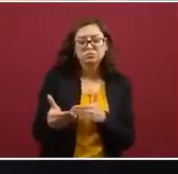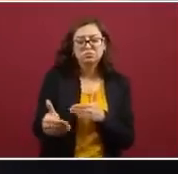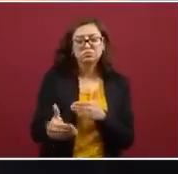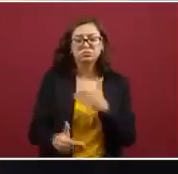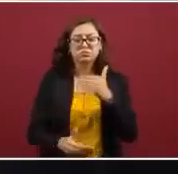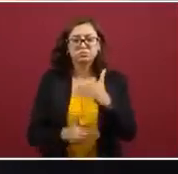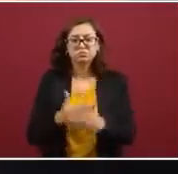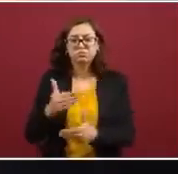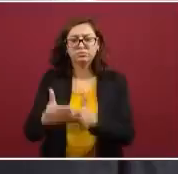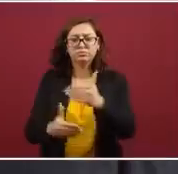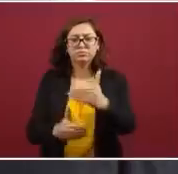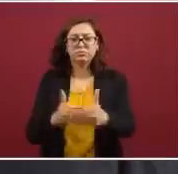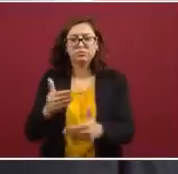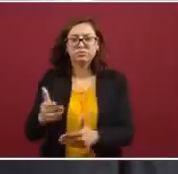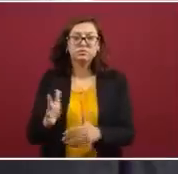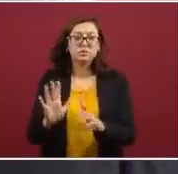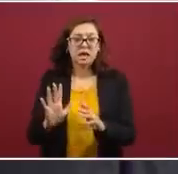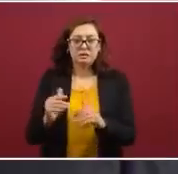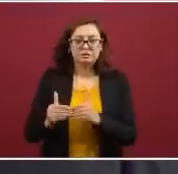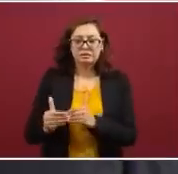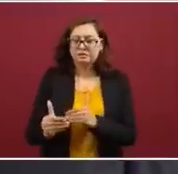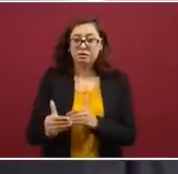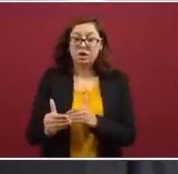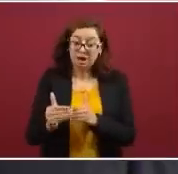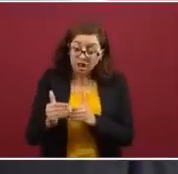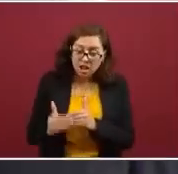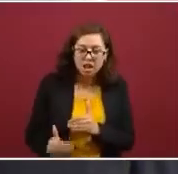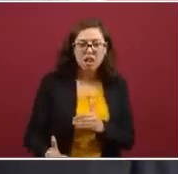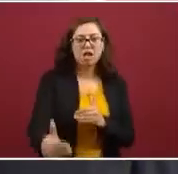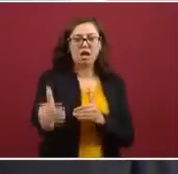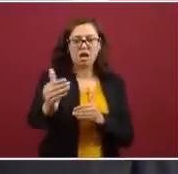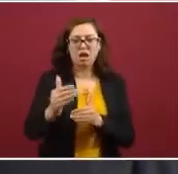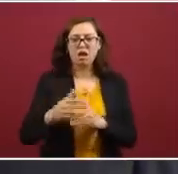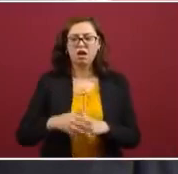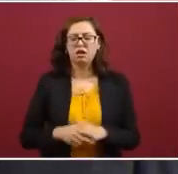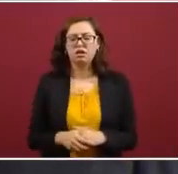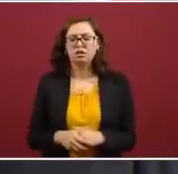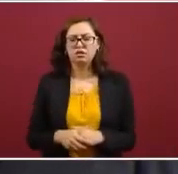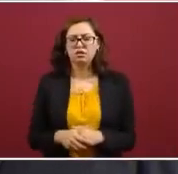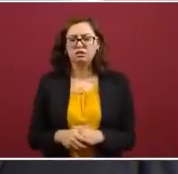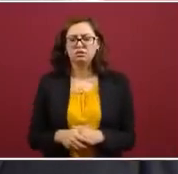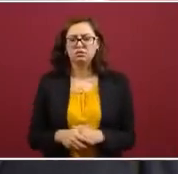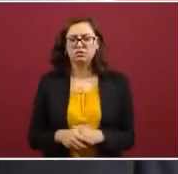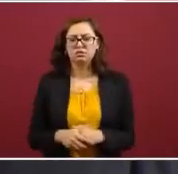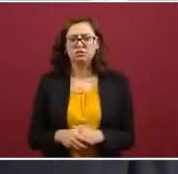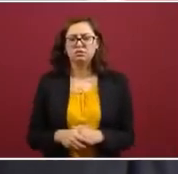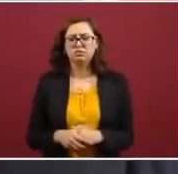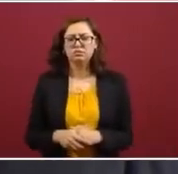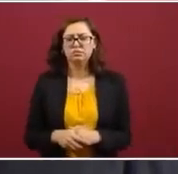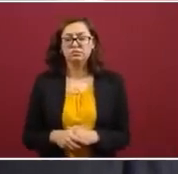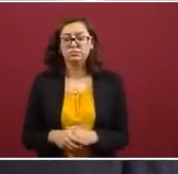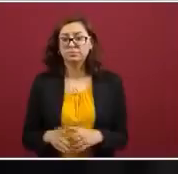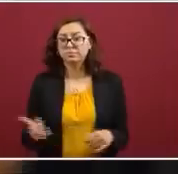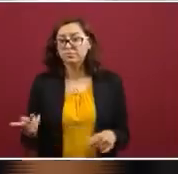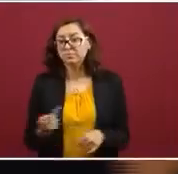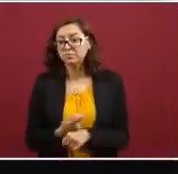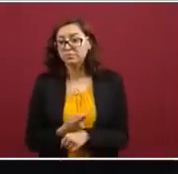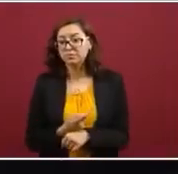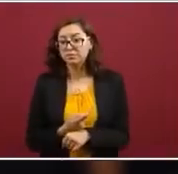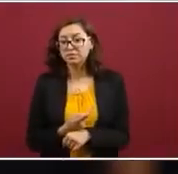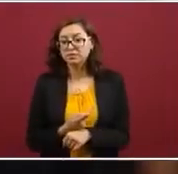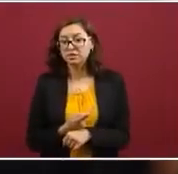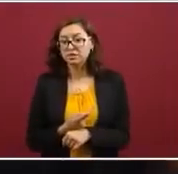alguien dijo por ahí que es a largo plazo, ¿no desvirtúa o no hace a un lado